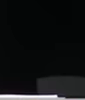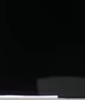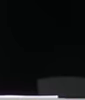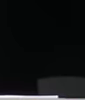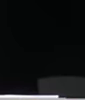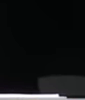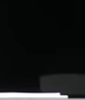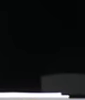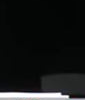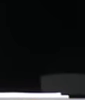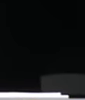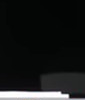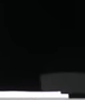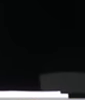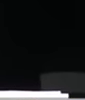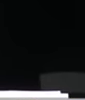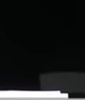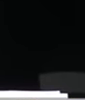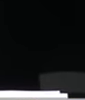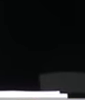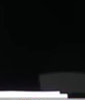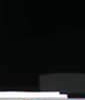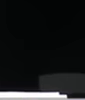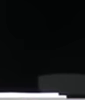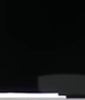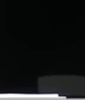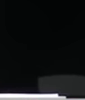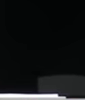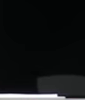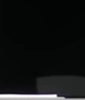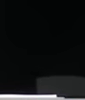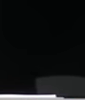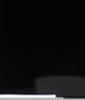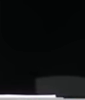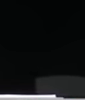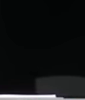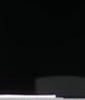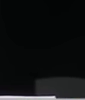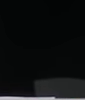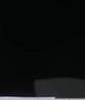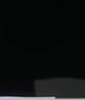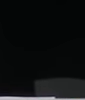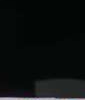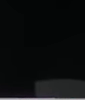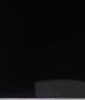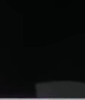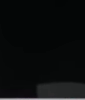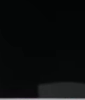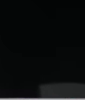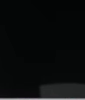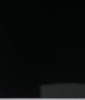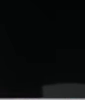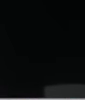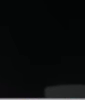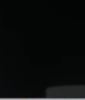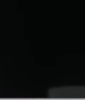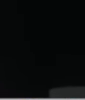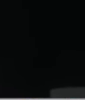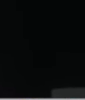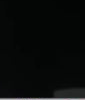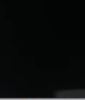la energía renovable. Democracia, solidaridad y sustentabilidad es lo que tenemos que aplicar en la